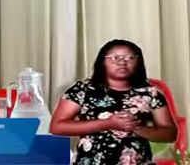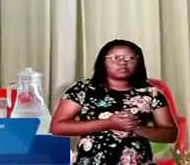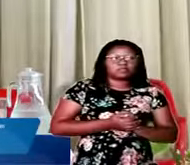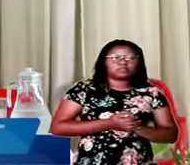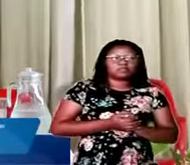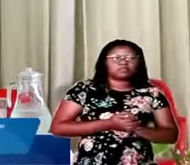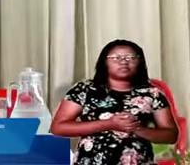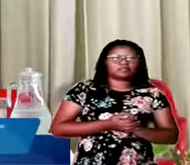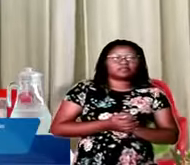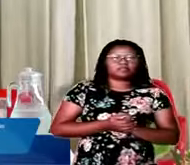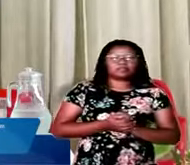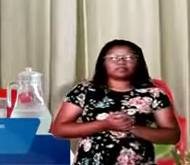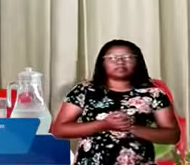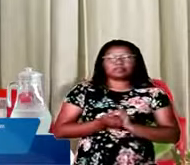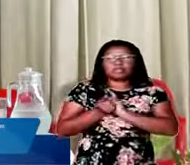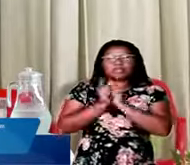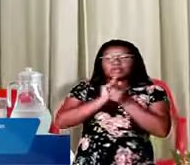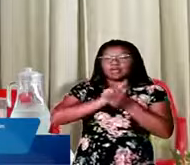intrínseca.